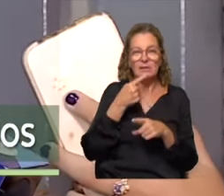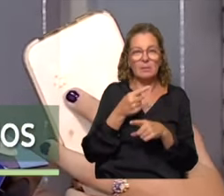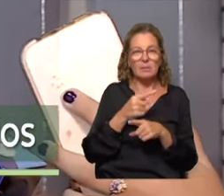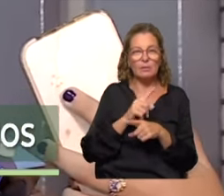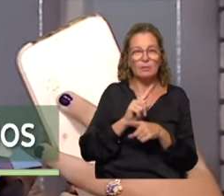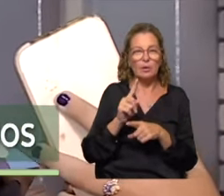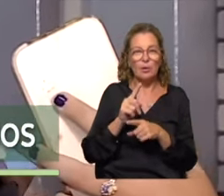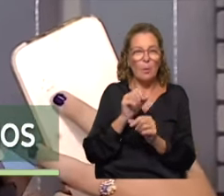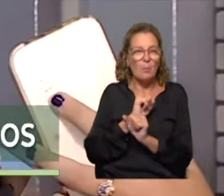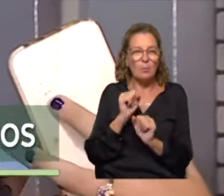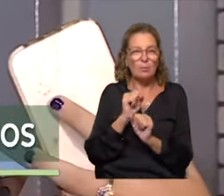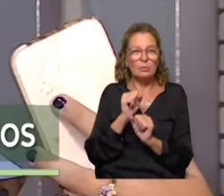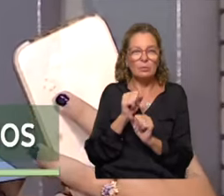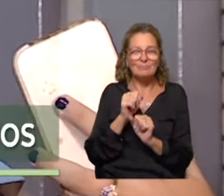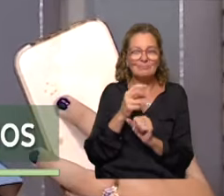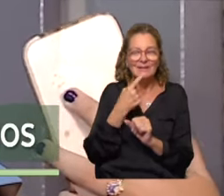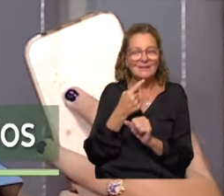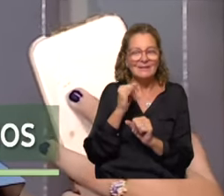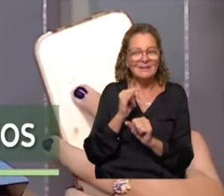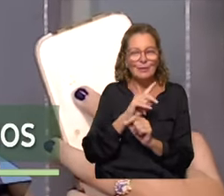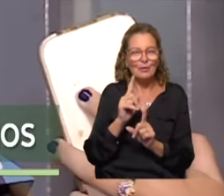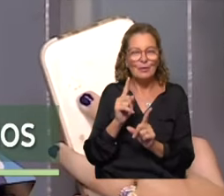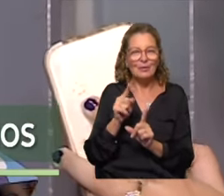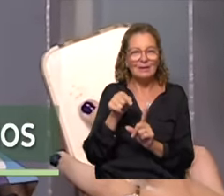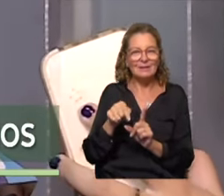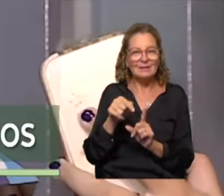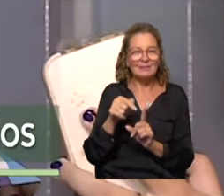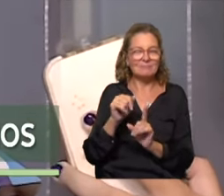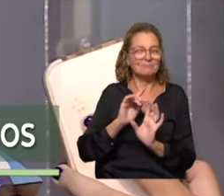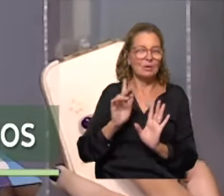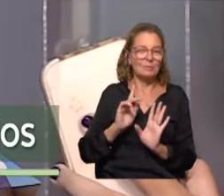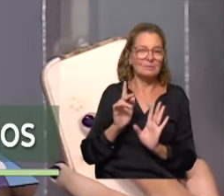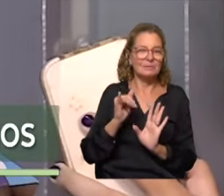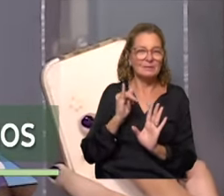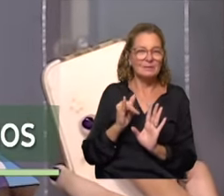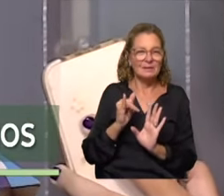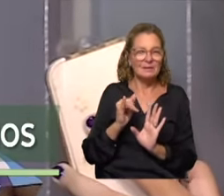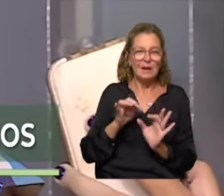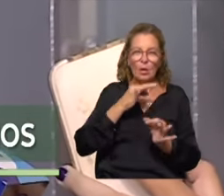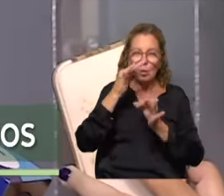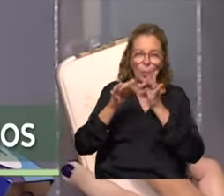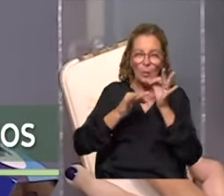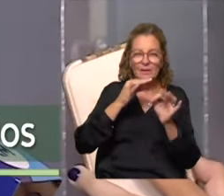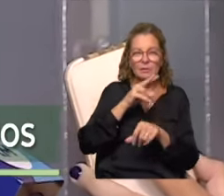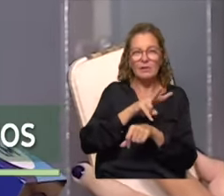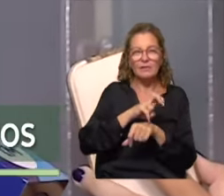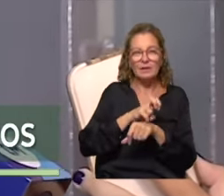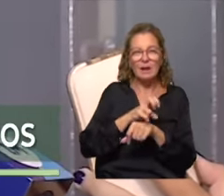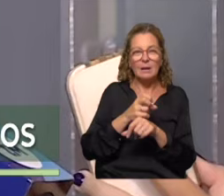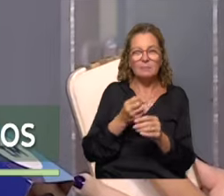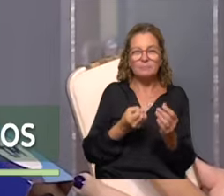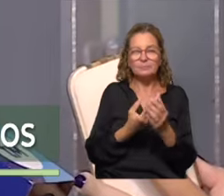no se pudo corroborar eso, por lo menos en esta instancia. Sí, en el relato que hizo la fiscal surgen